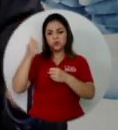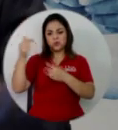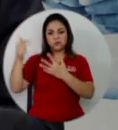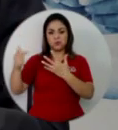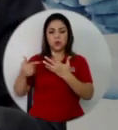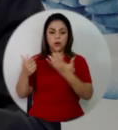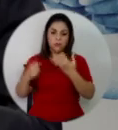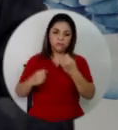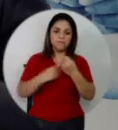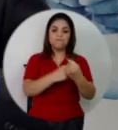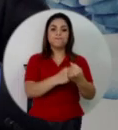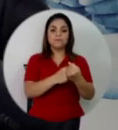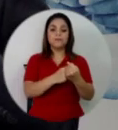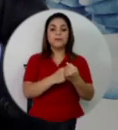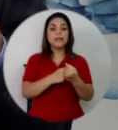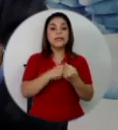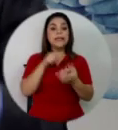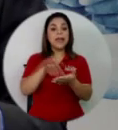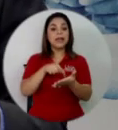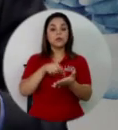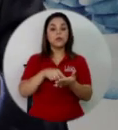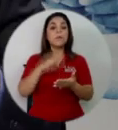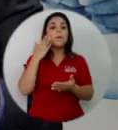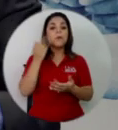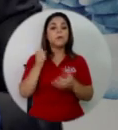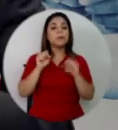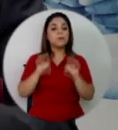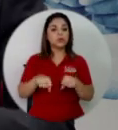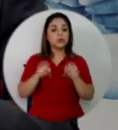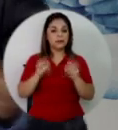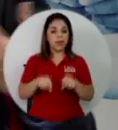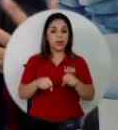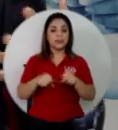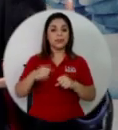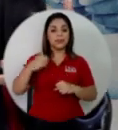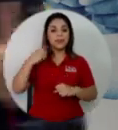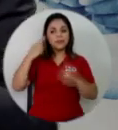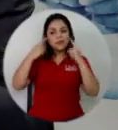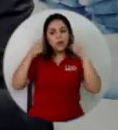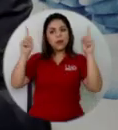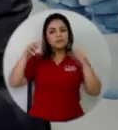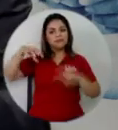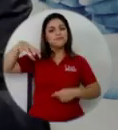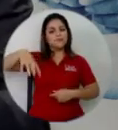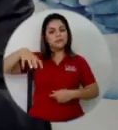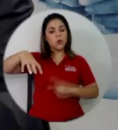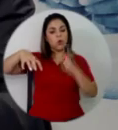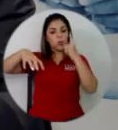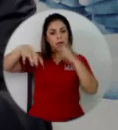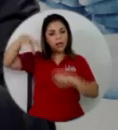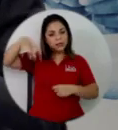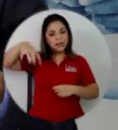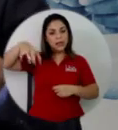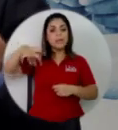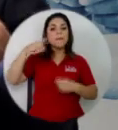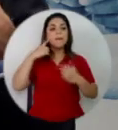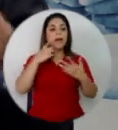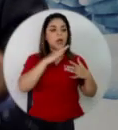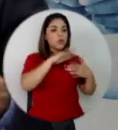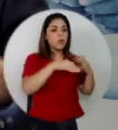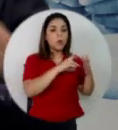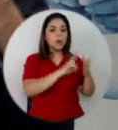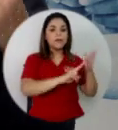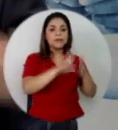ellos, en aquel entonces, la posibilidad de tener una sede en la que todas las universidades uníamos esfuerzos para